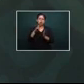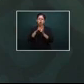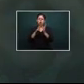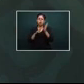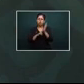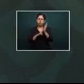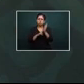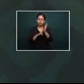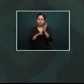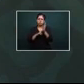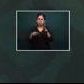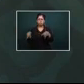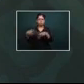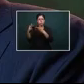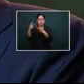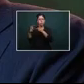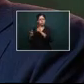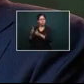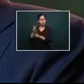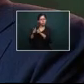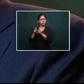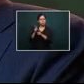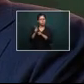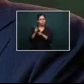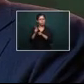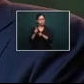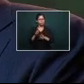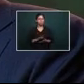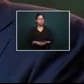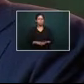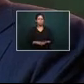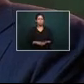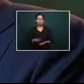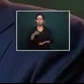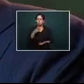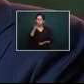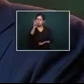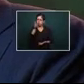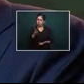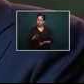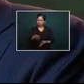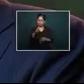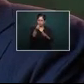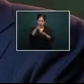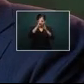indiscriminada de armas. Lo digo con todo respeto.